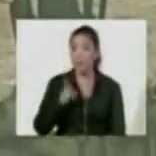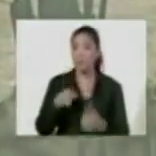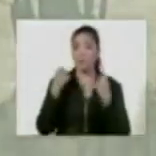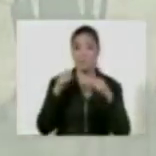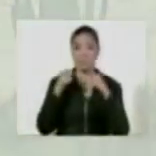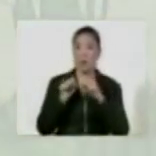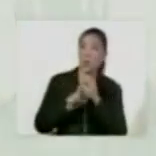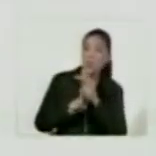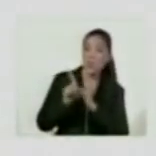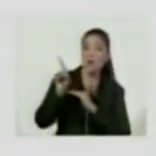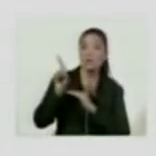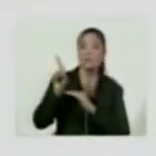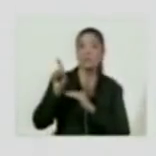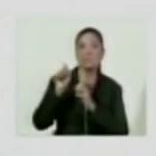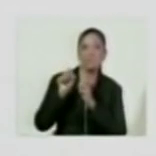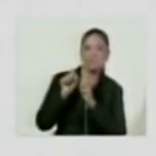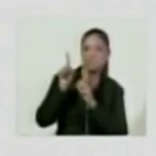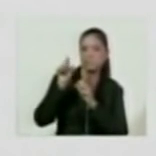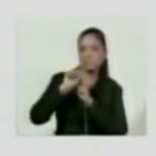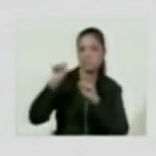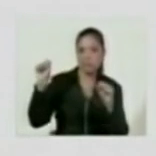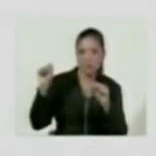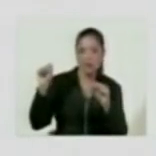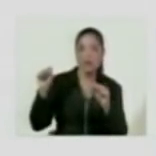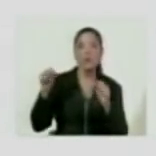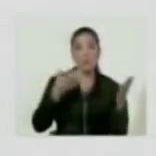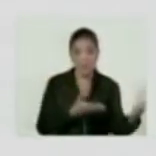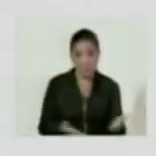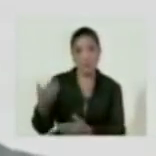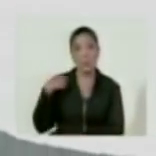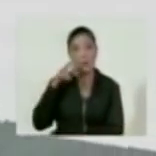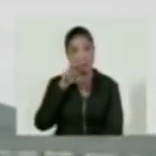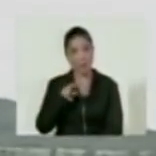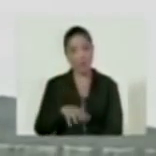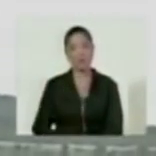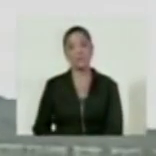de Iglas. Los invito a observar.